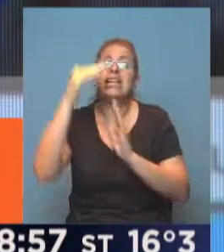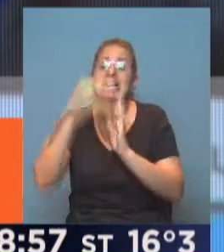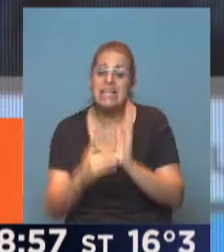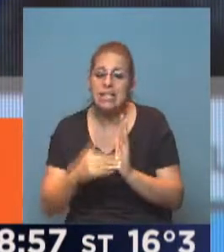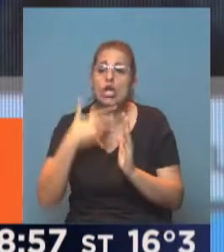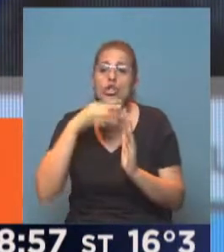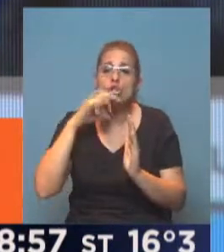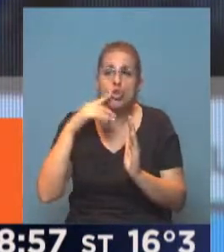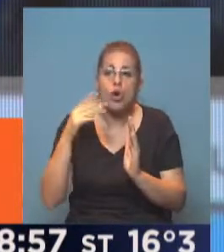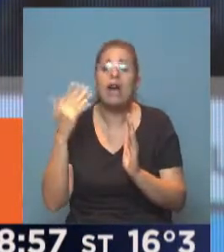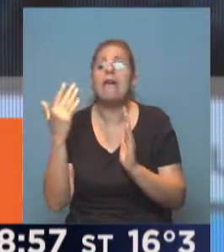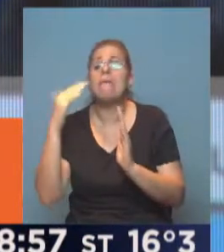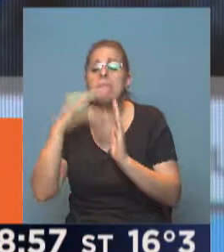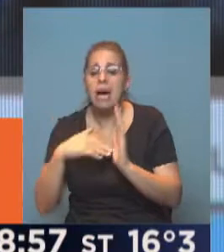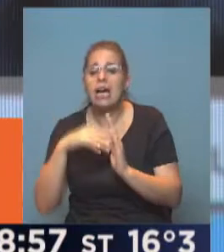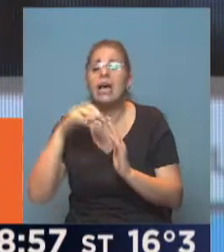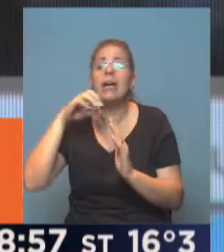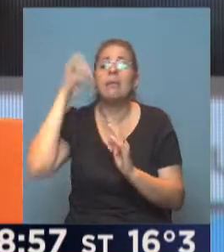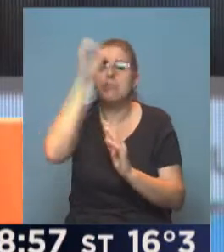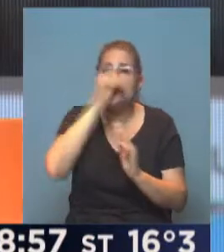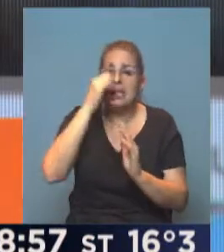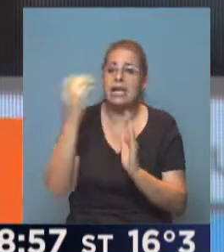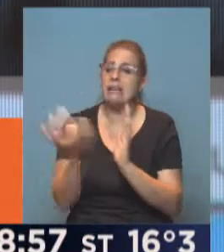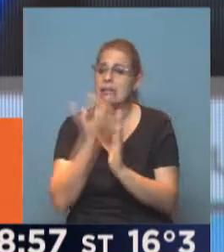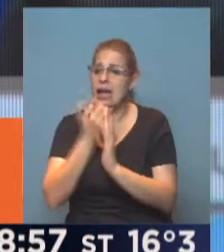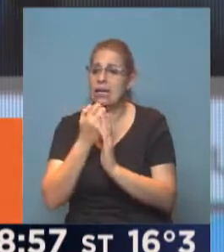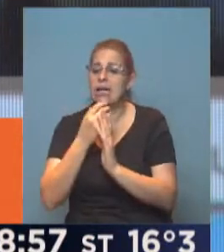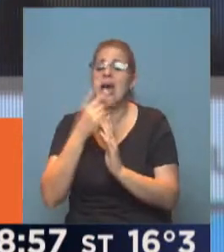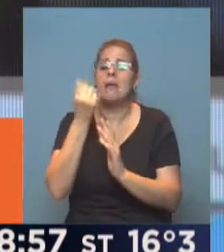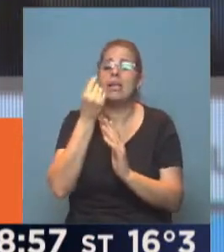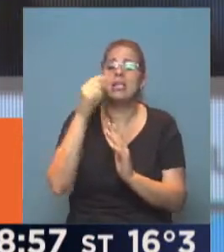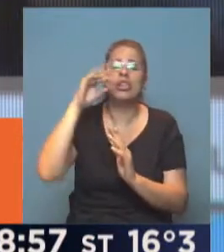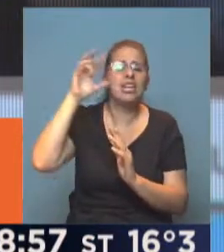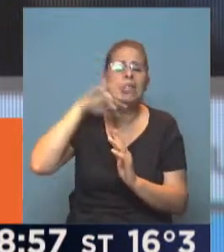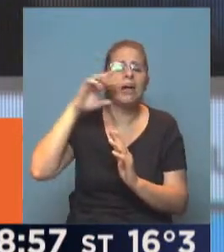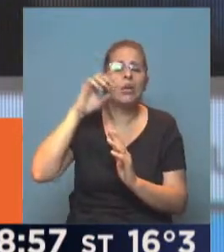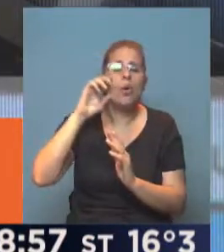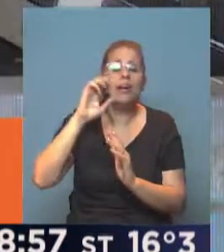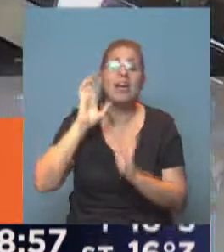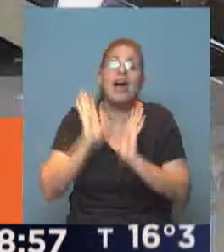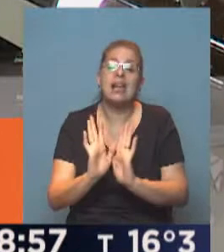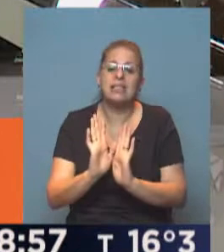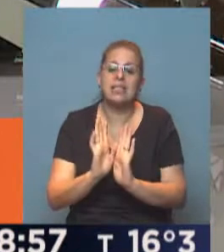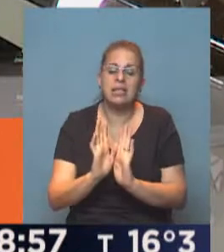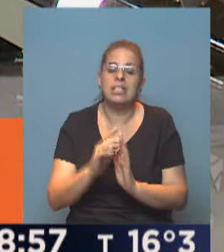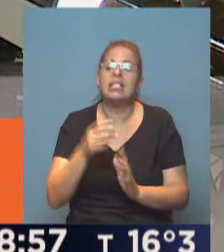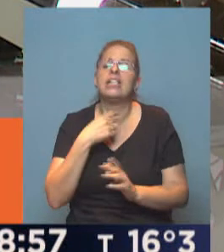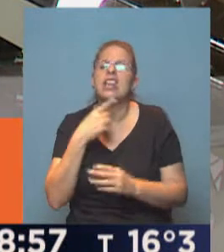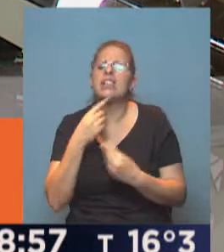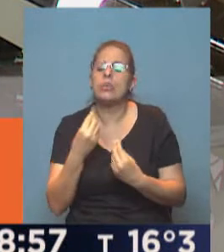la soja, quita las retenciones a la minoría, devalúa, todo lo que ha pasado, la transferencia de recursos enorme que significó